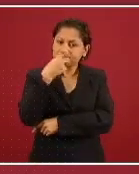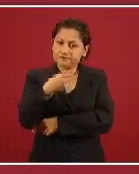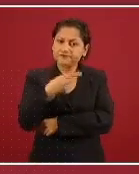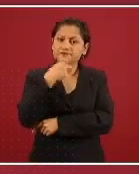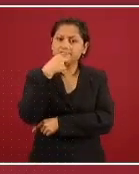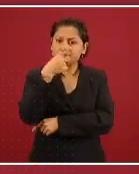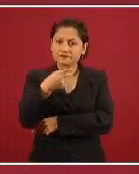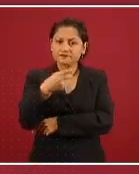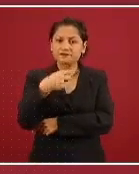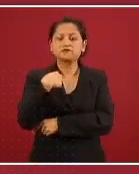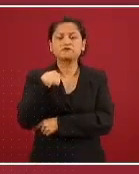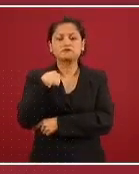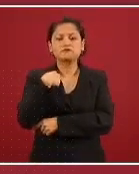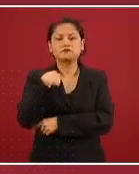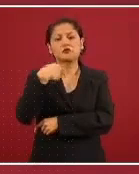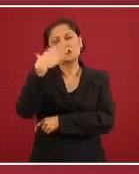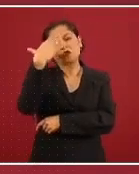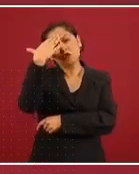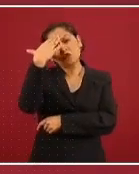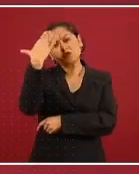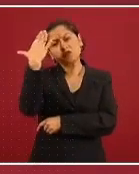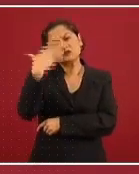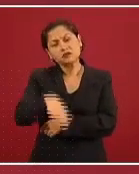menos problemas